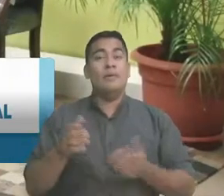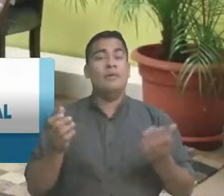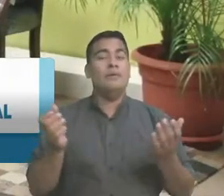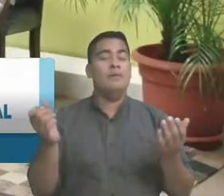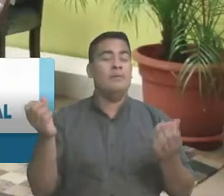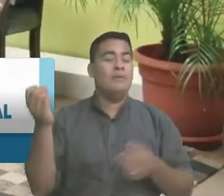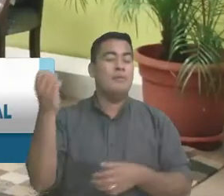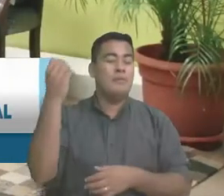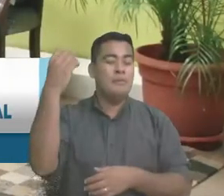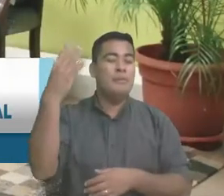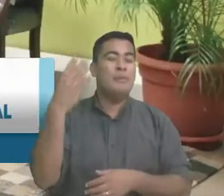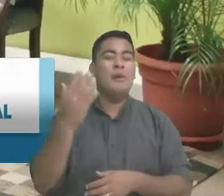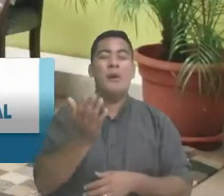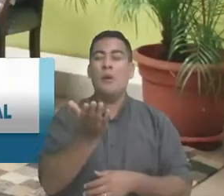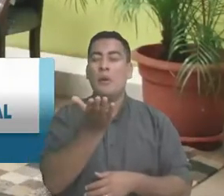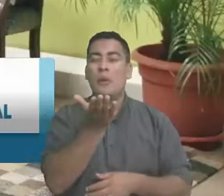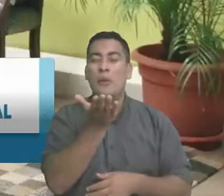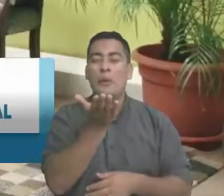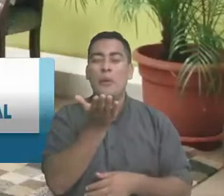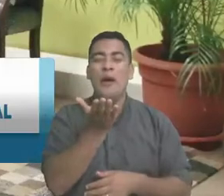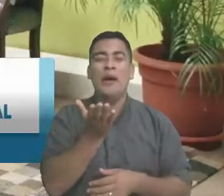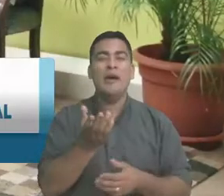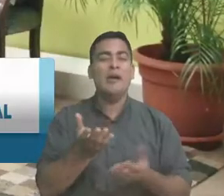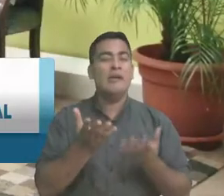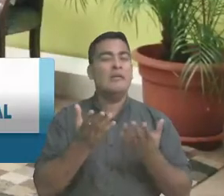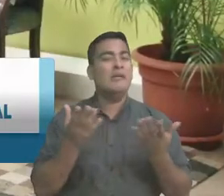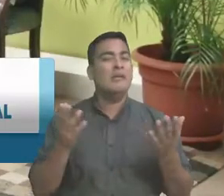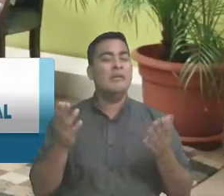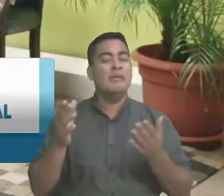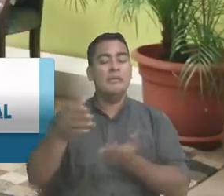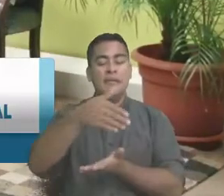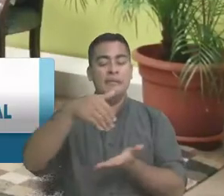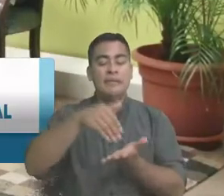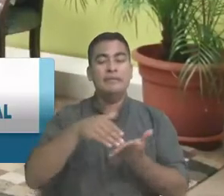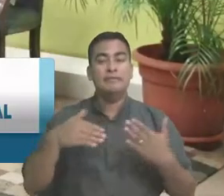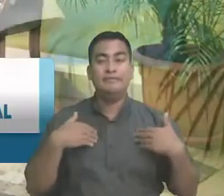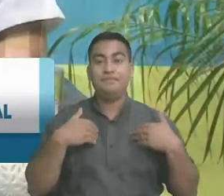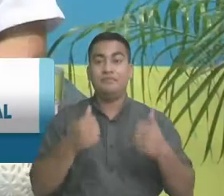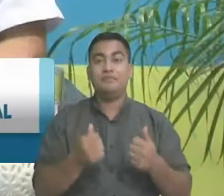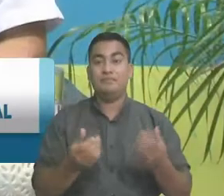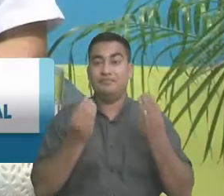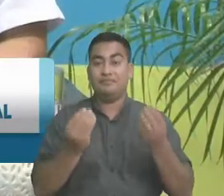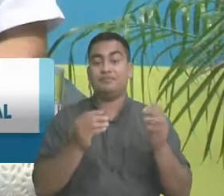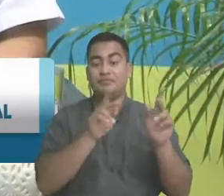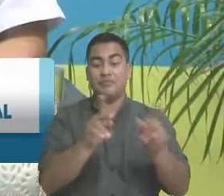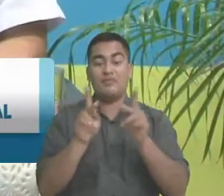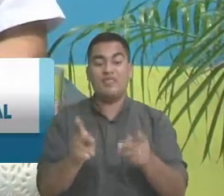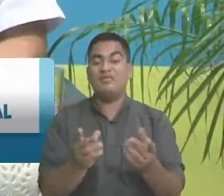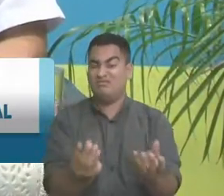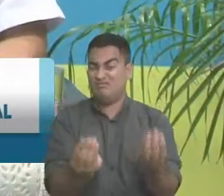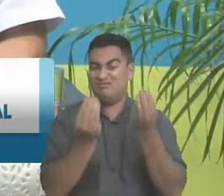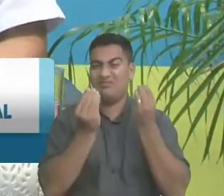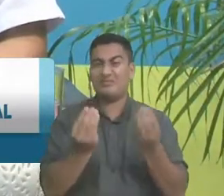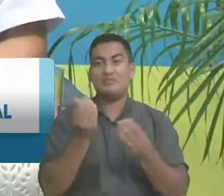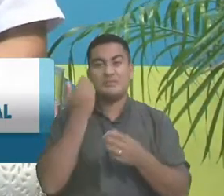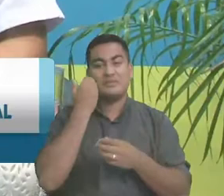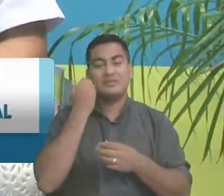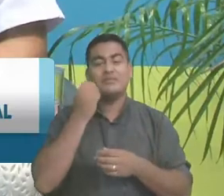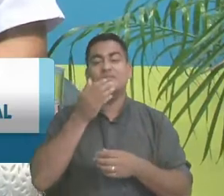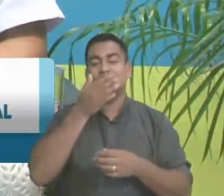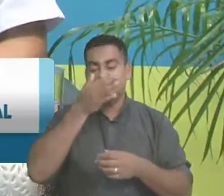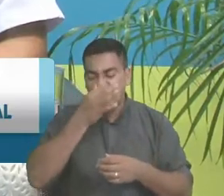favorece para los procesos virales, siempre en las unidades de salud se nos están llenando con enfermedades respiratorias, pero son producidas